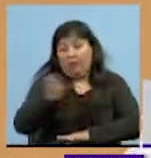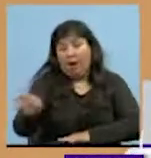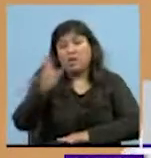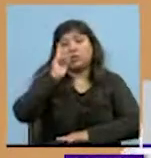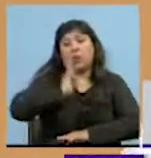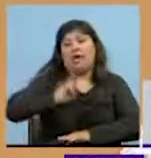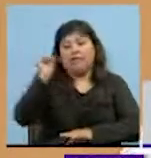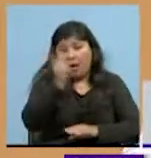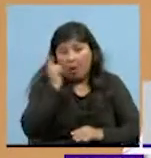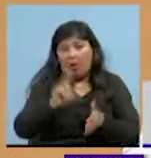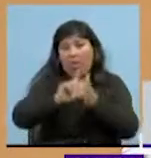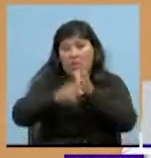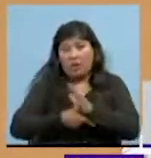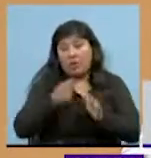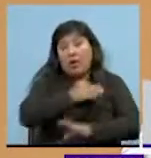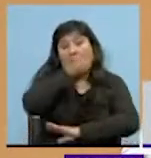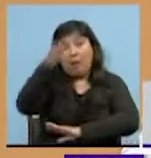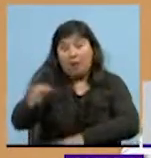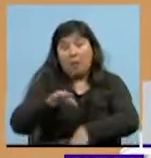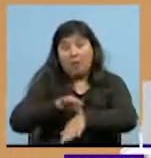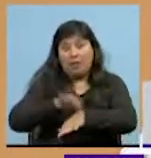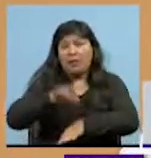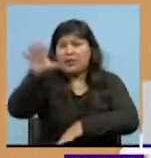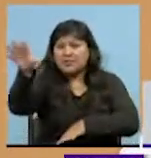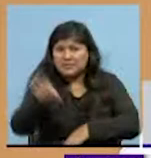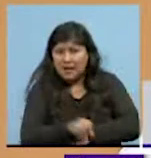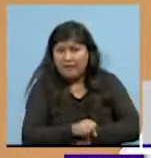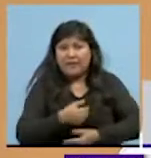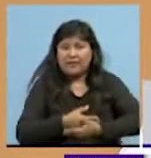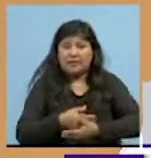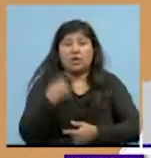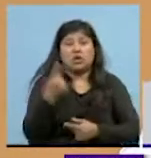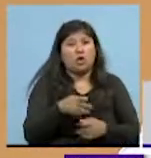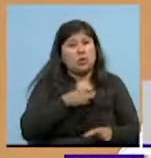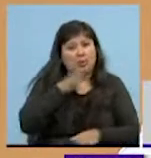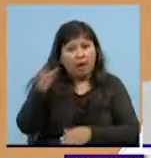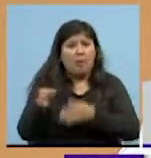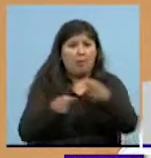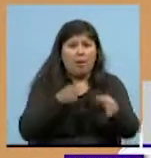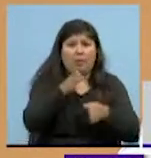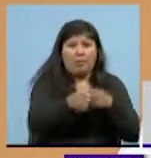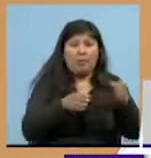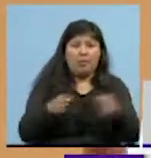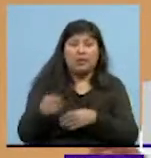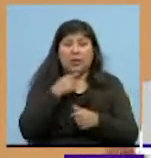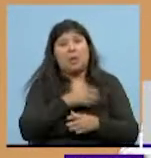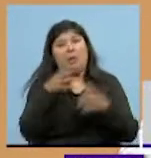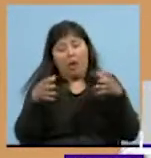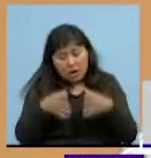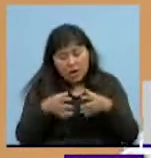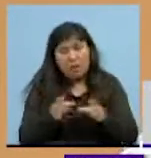en las rondas. Aparte de las rondas que vamos caminando, que va el equipo completo, psicólogo, odontólogo,